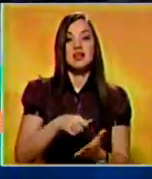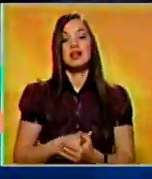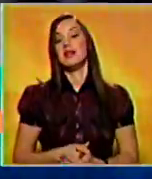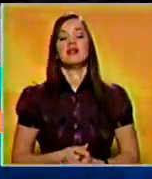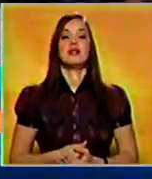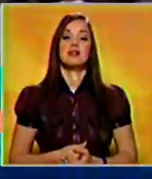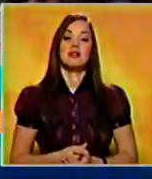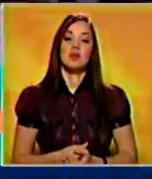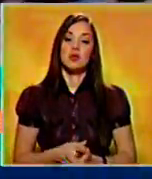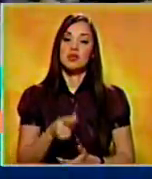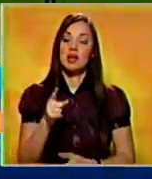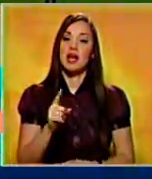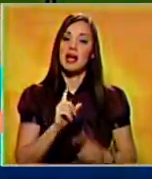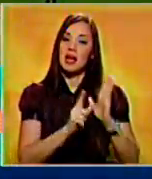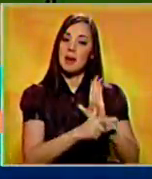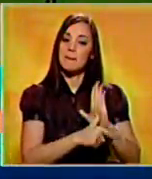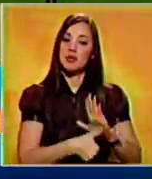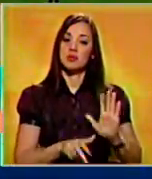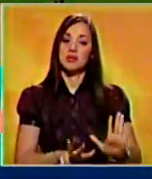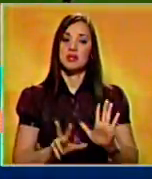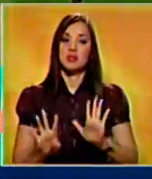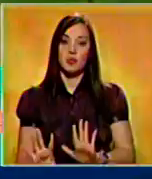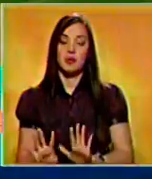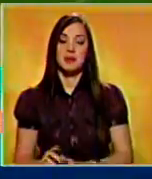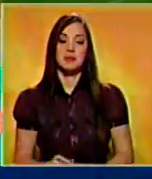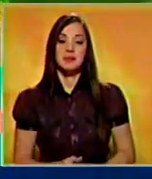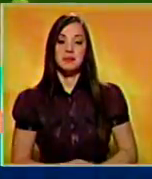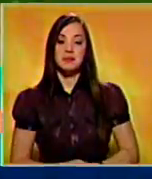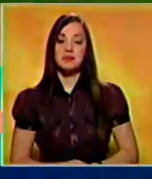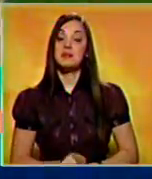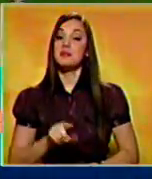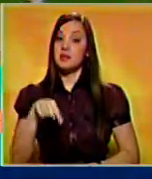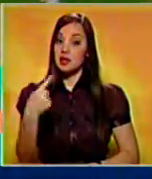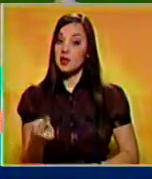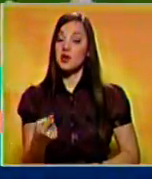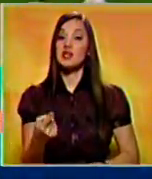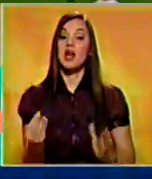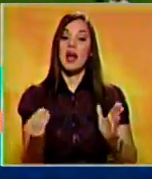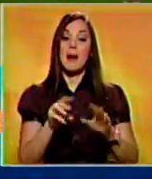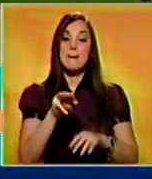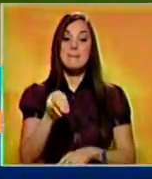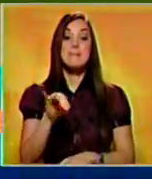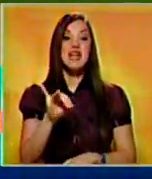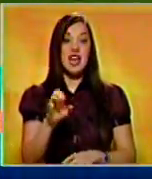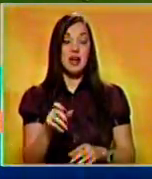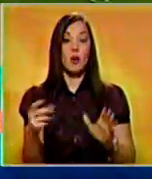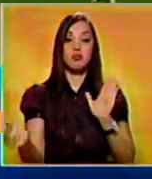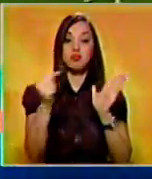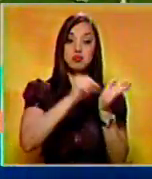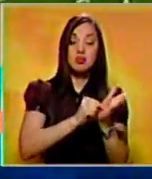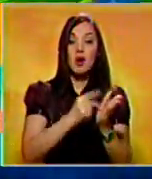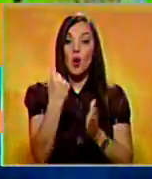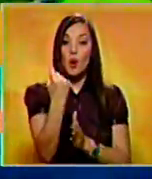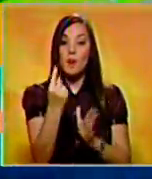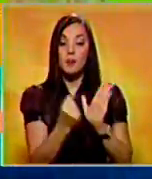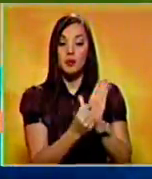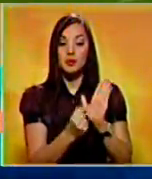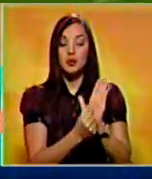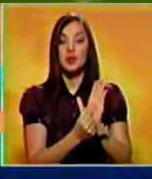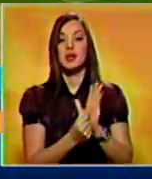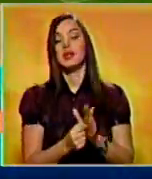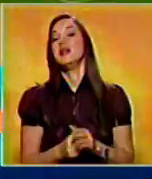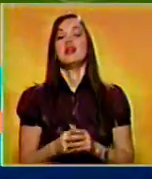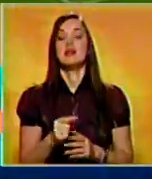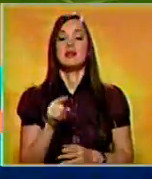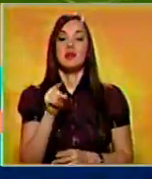de Eduardo Domínguez al minuto 89. Así pues, Mineros sumó su primer punto en el partido de debut del grupo 3 en la Copa